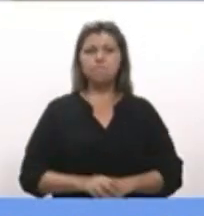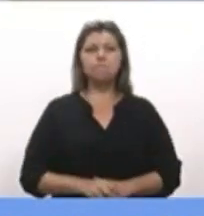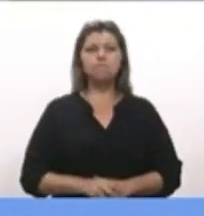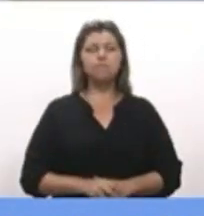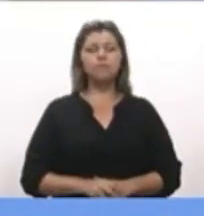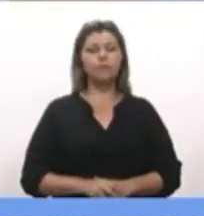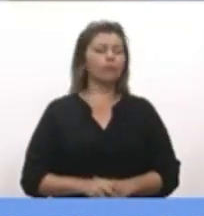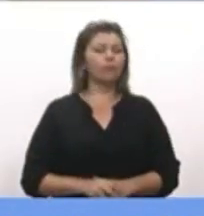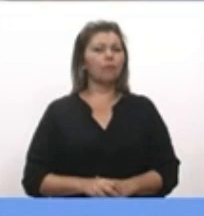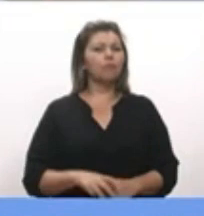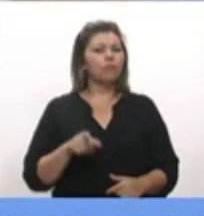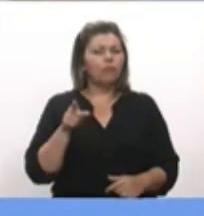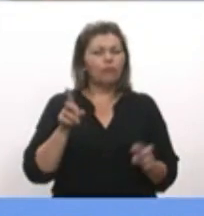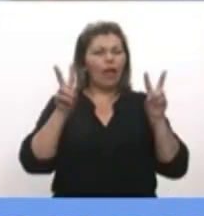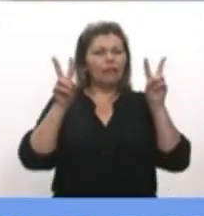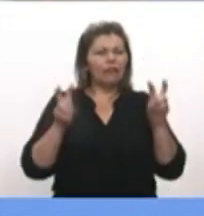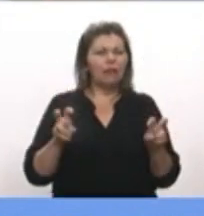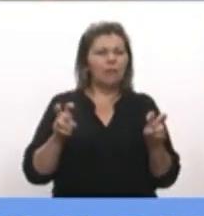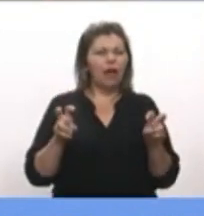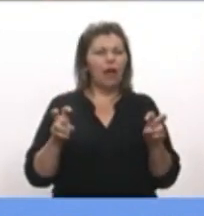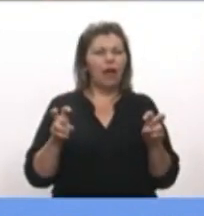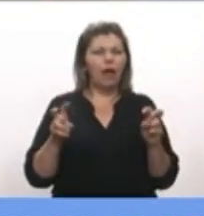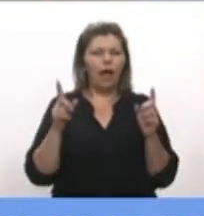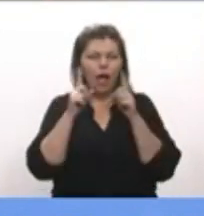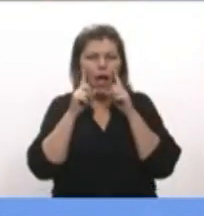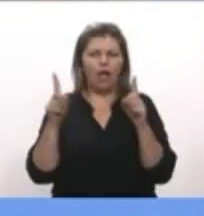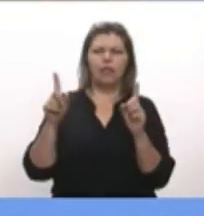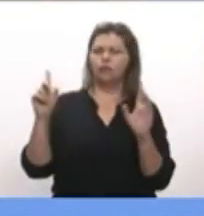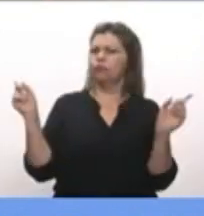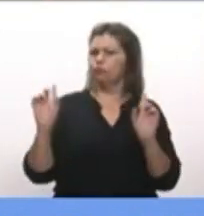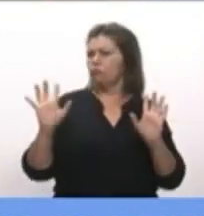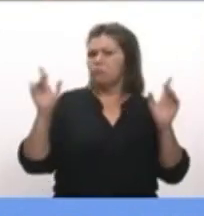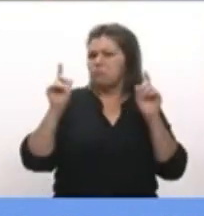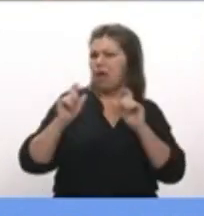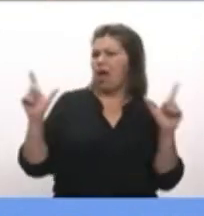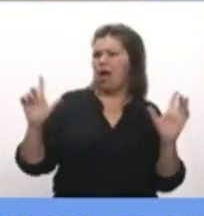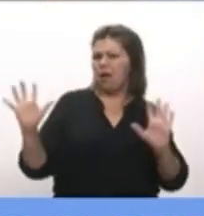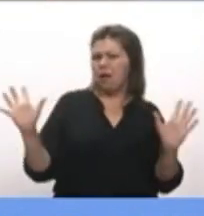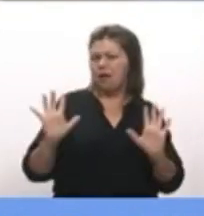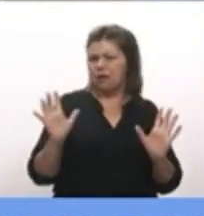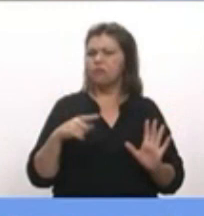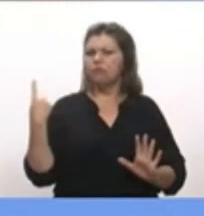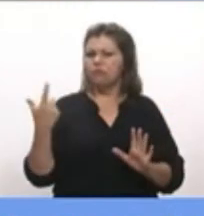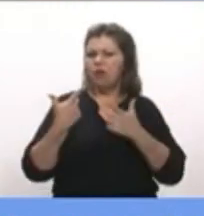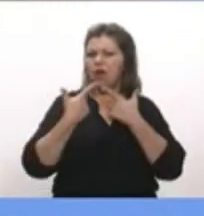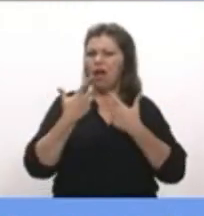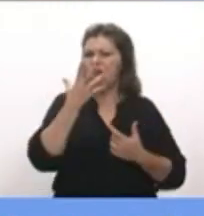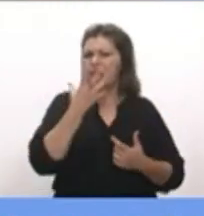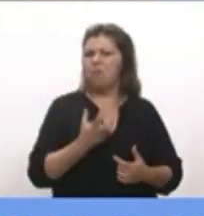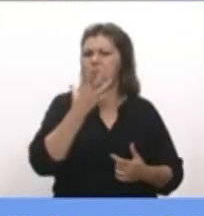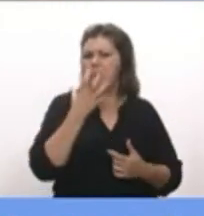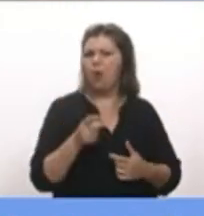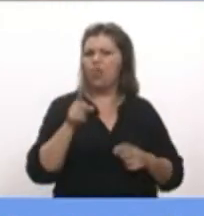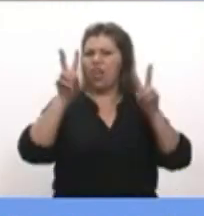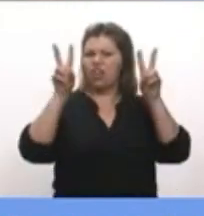no me llama la atención. Uno ha repudiado lo que sucedió y viene repudiando, por lo menos de que estoy sentado en esta banca, todo lo que